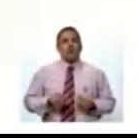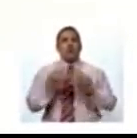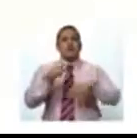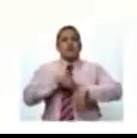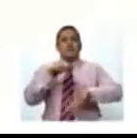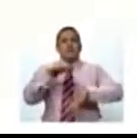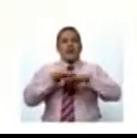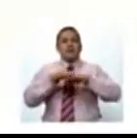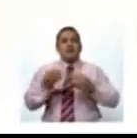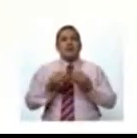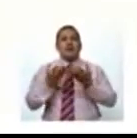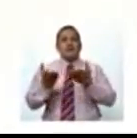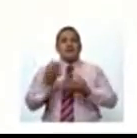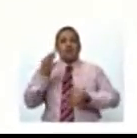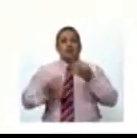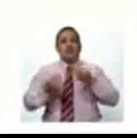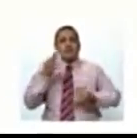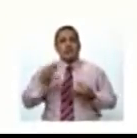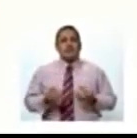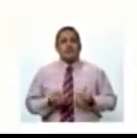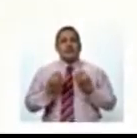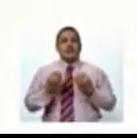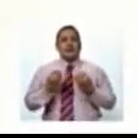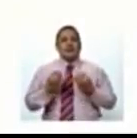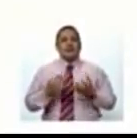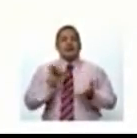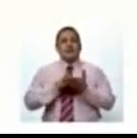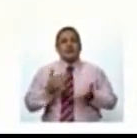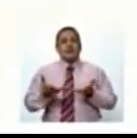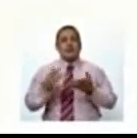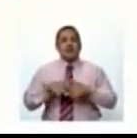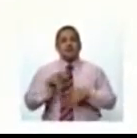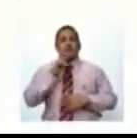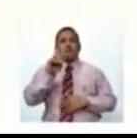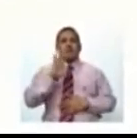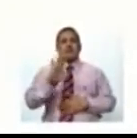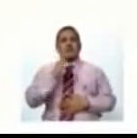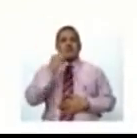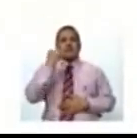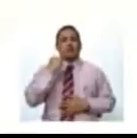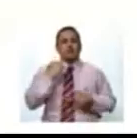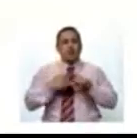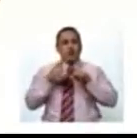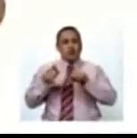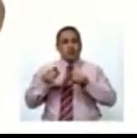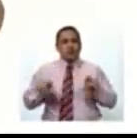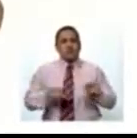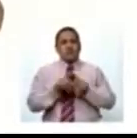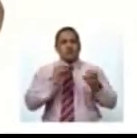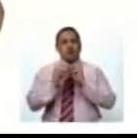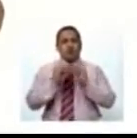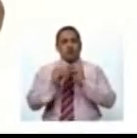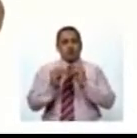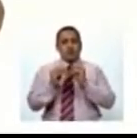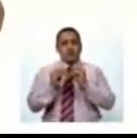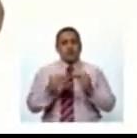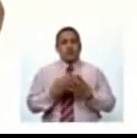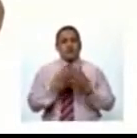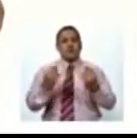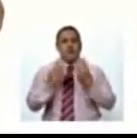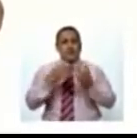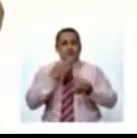que se debería darle al Poder Judicial para que se deje de violar ese derecho y, por tanto, para que se resuelva. Inclusive se habla